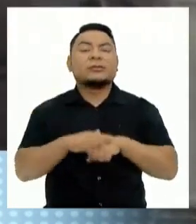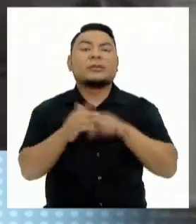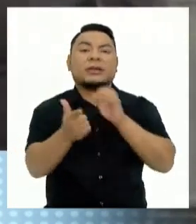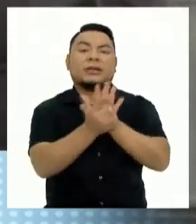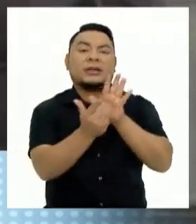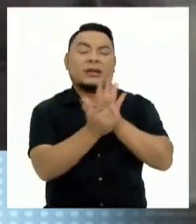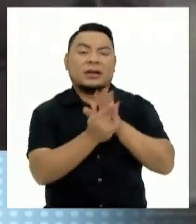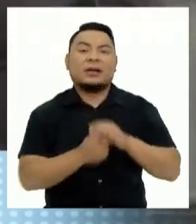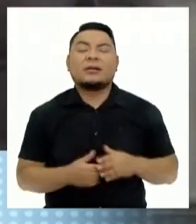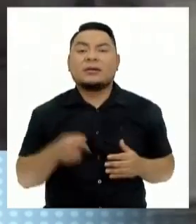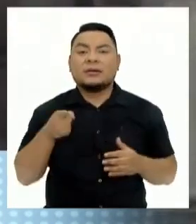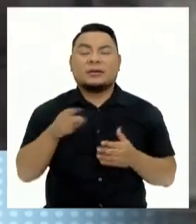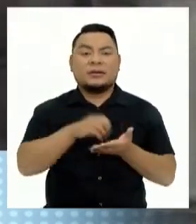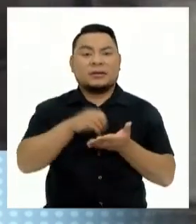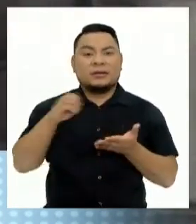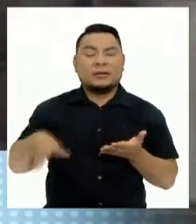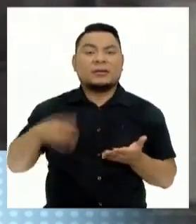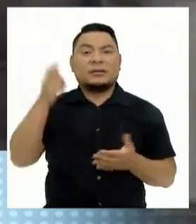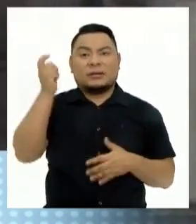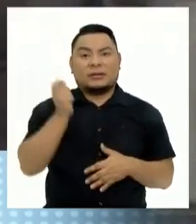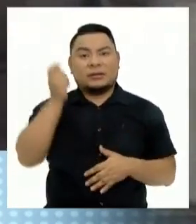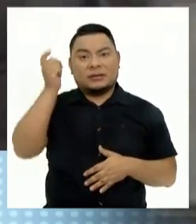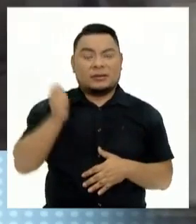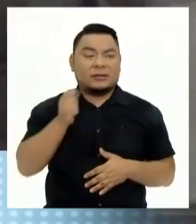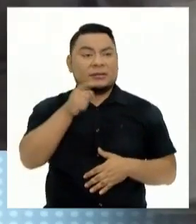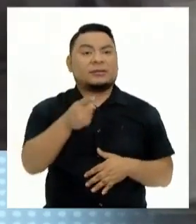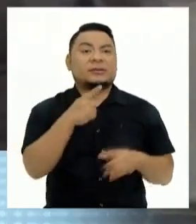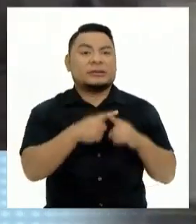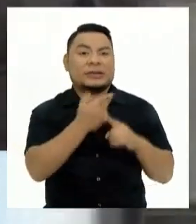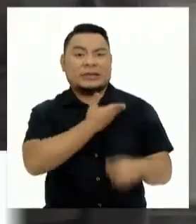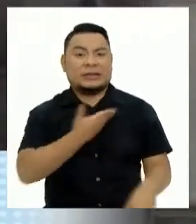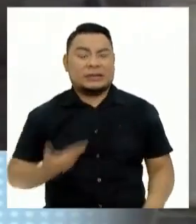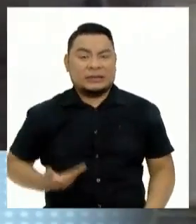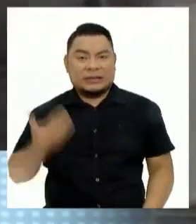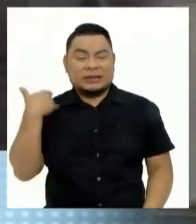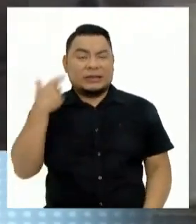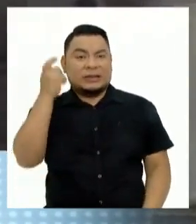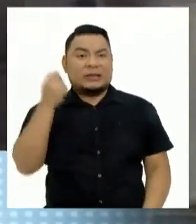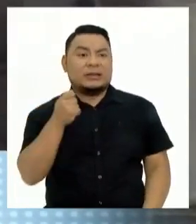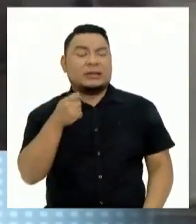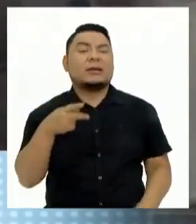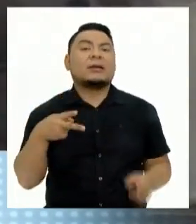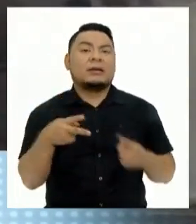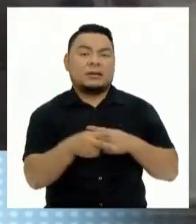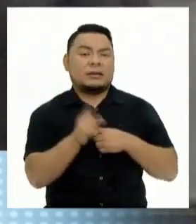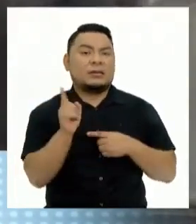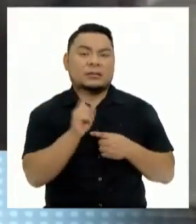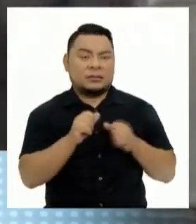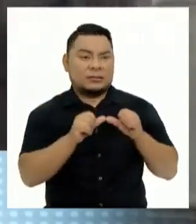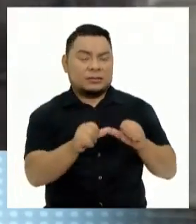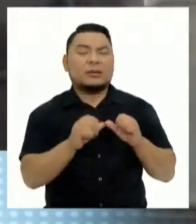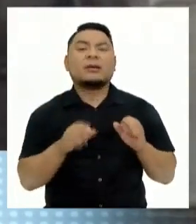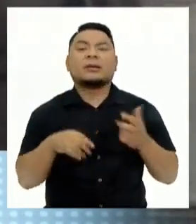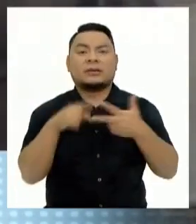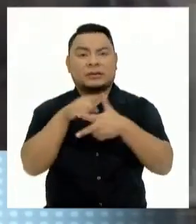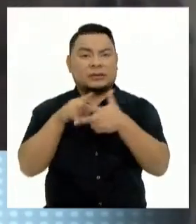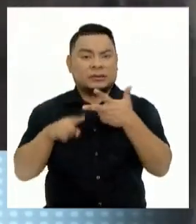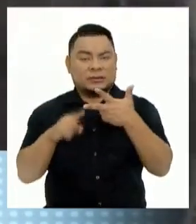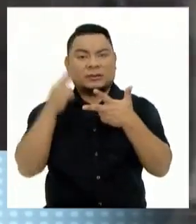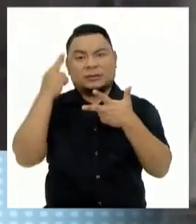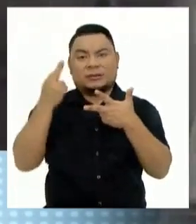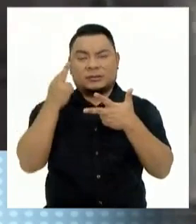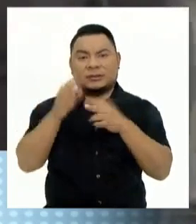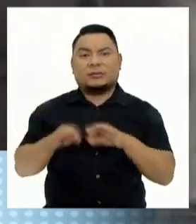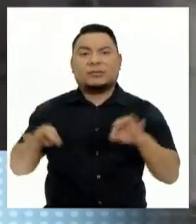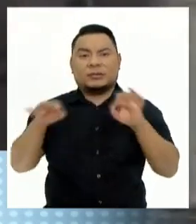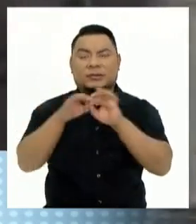ley que elimina la pensión vitalicia a los jefes de Estado, lo hemos hecho por tres razones fundamentales.